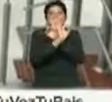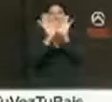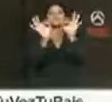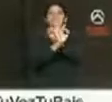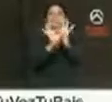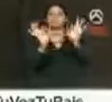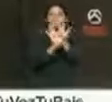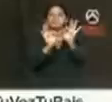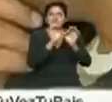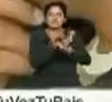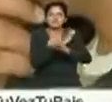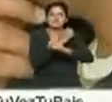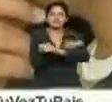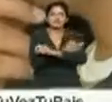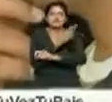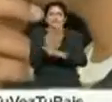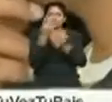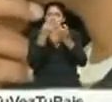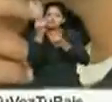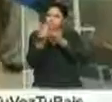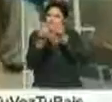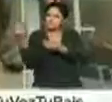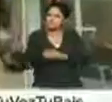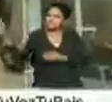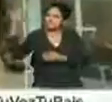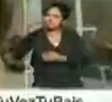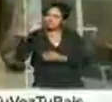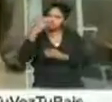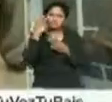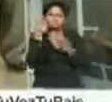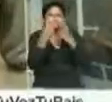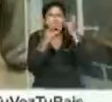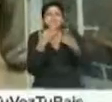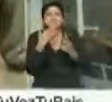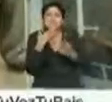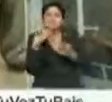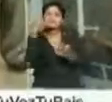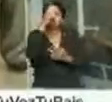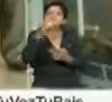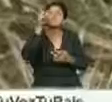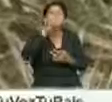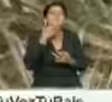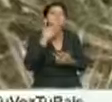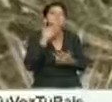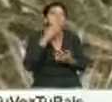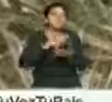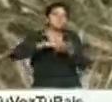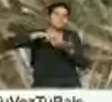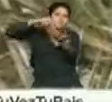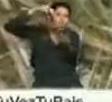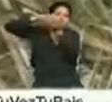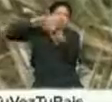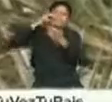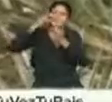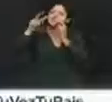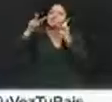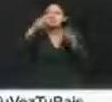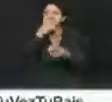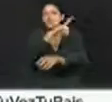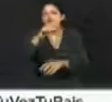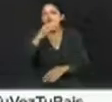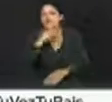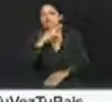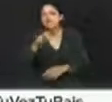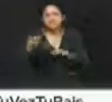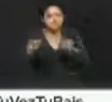para aprender en su centro de interpretación y contemplar la vasta geografía lojana desde su mirador. La idea de este centro